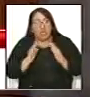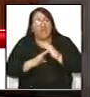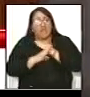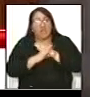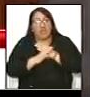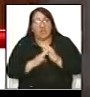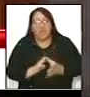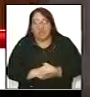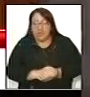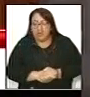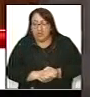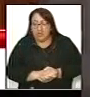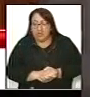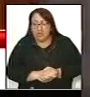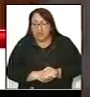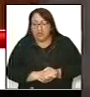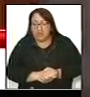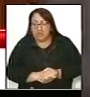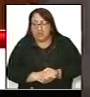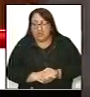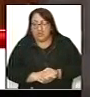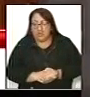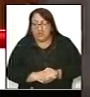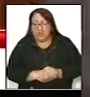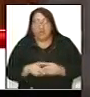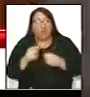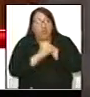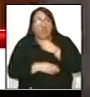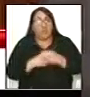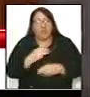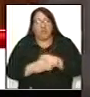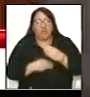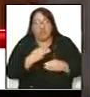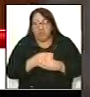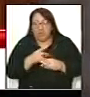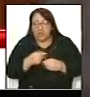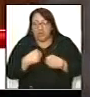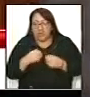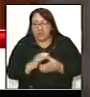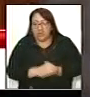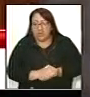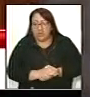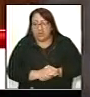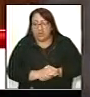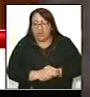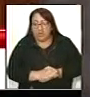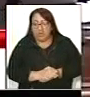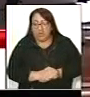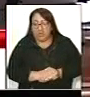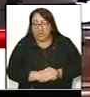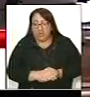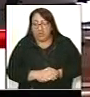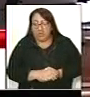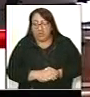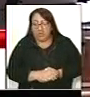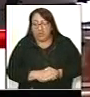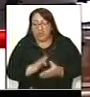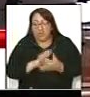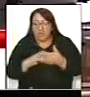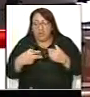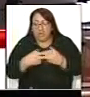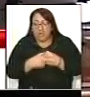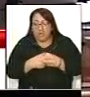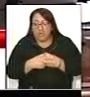defender la soberanía de los países del mundo. Eso es lo que señor congresista, hacer, vamos a interrumpir su